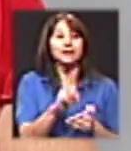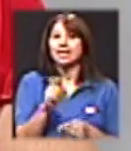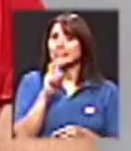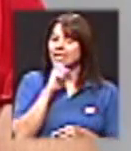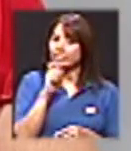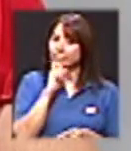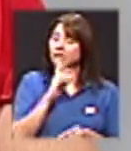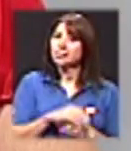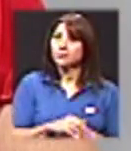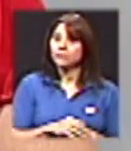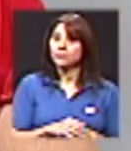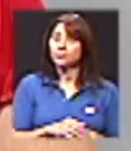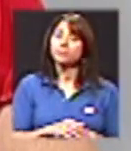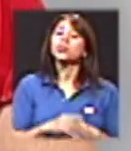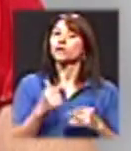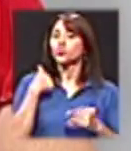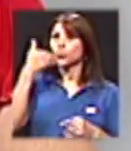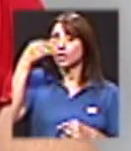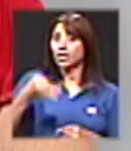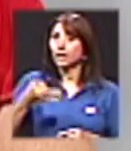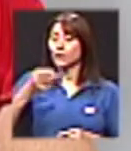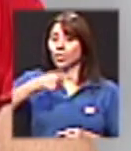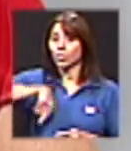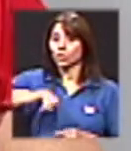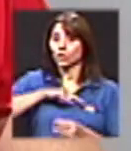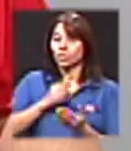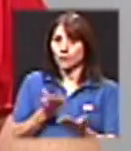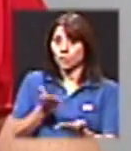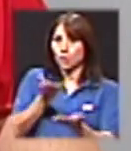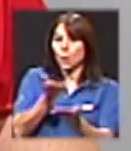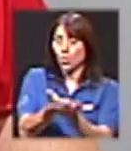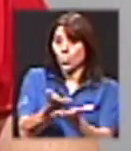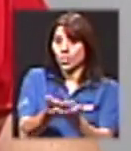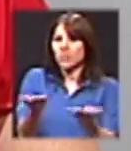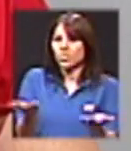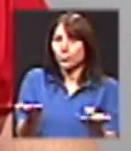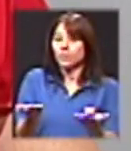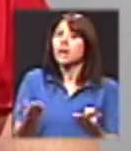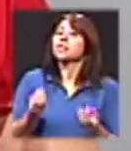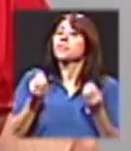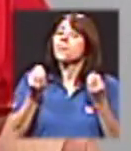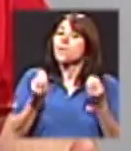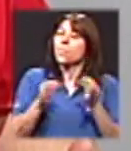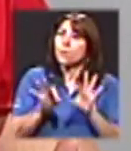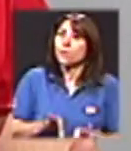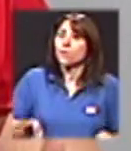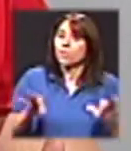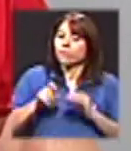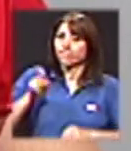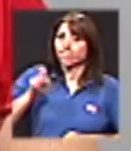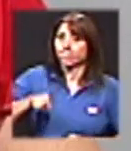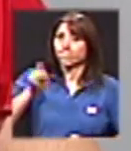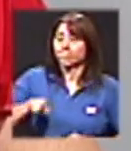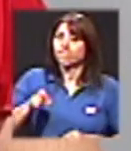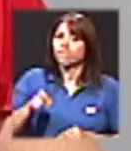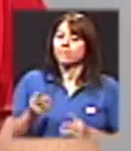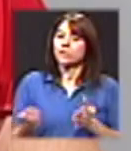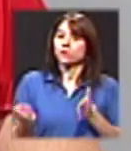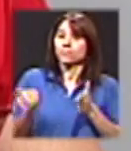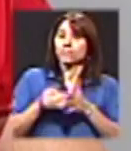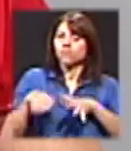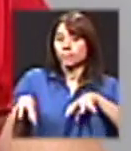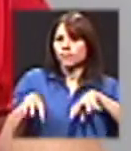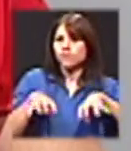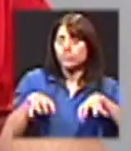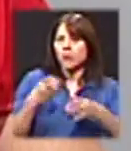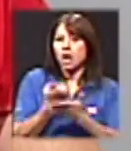lo que nosotros estamos proponiendo, vamos a ver, es indispensable la reactivación, digamos, de